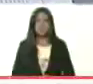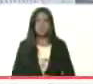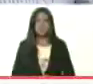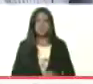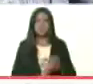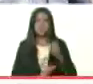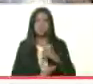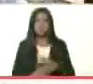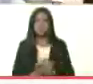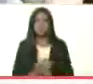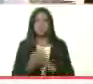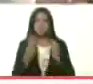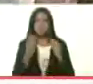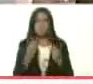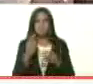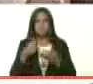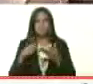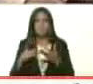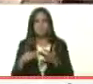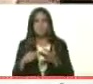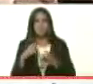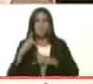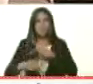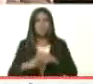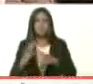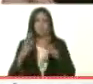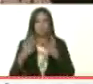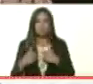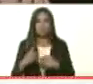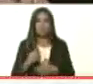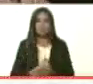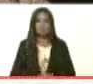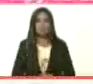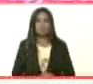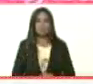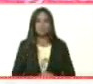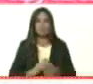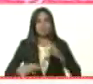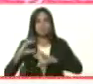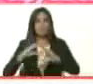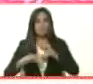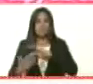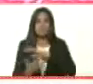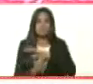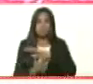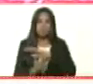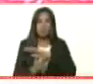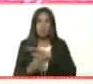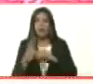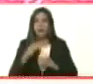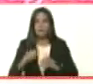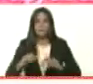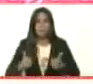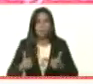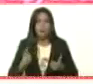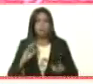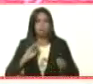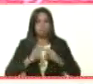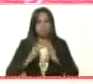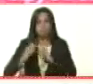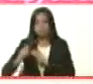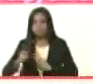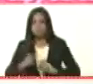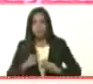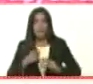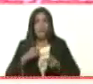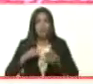Son muchas cosas. En los procesos industriales, la ciencia y la tecnología nos está permitiendo sustituir piezas y